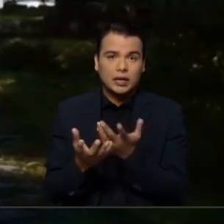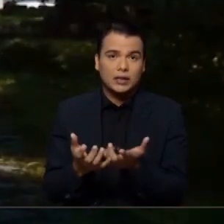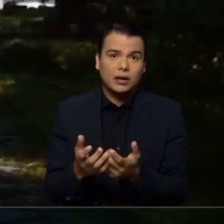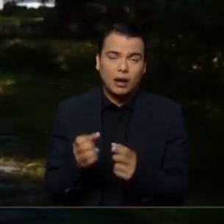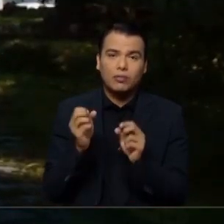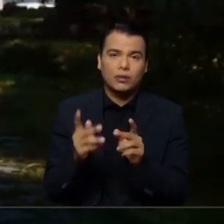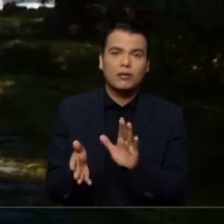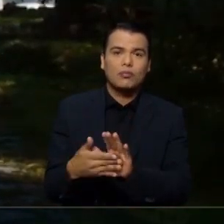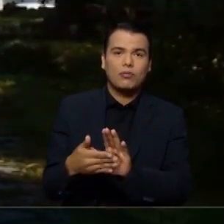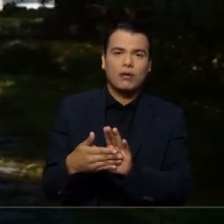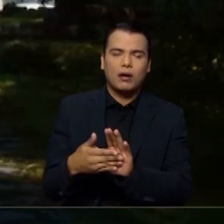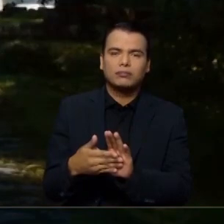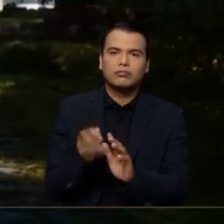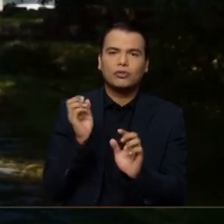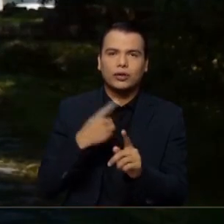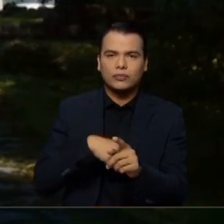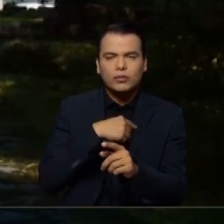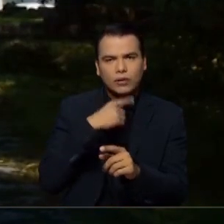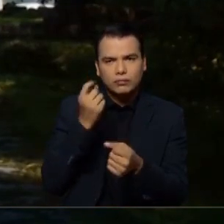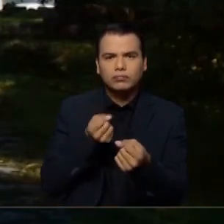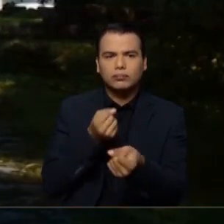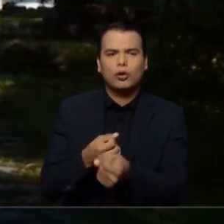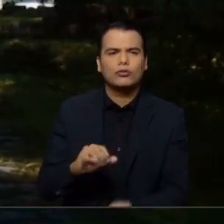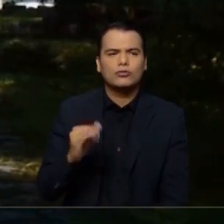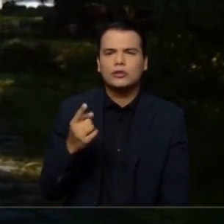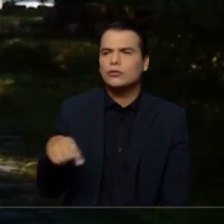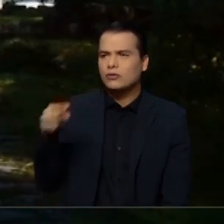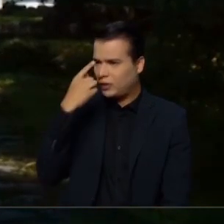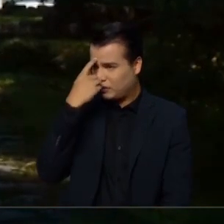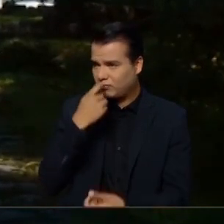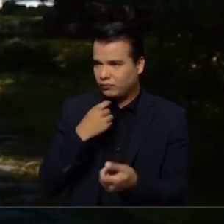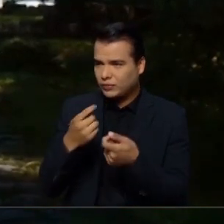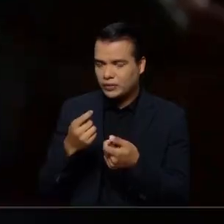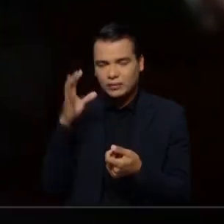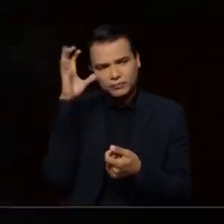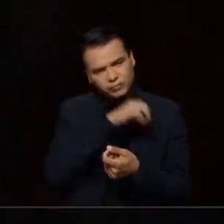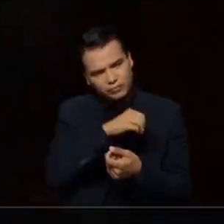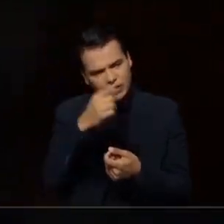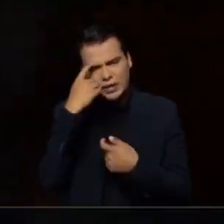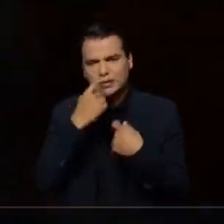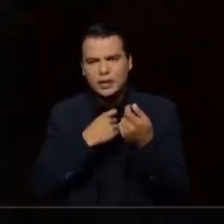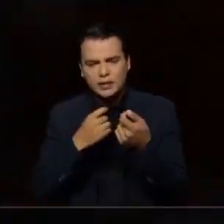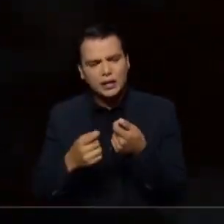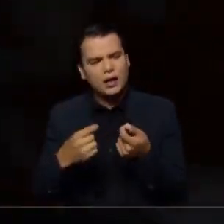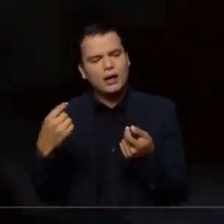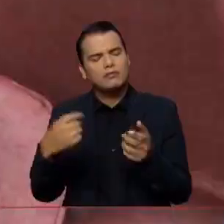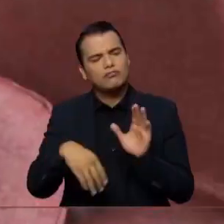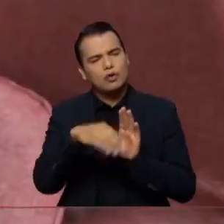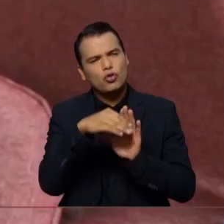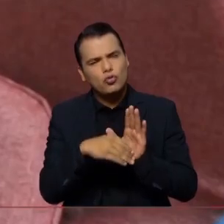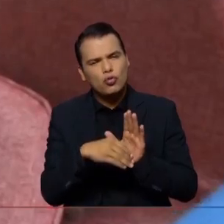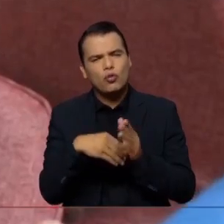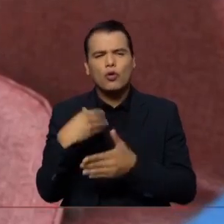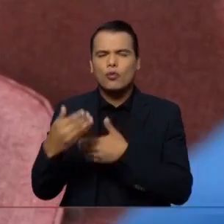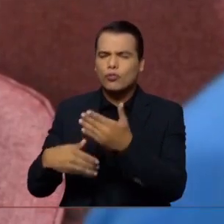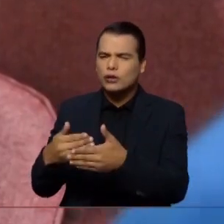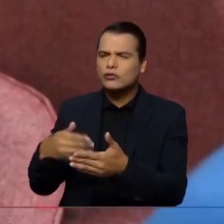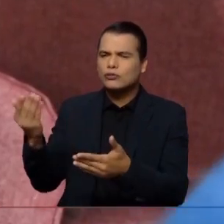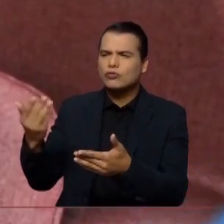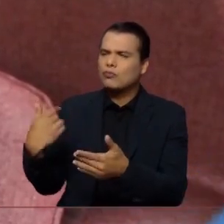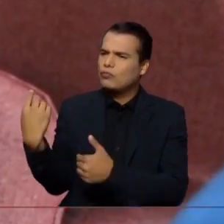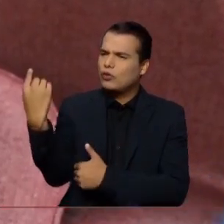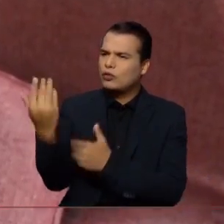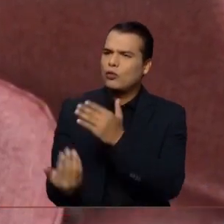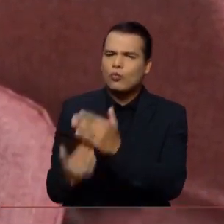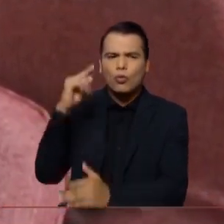esos cambios se dan con las políticas que está proponiendo el presidente Petro. Y a cambio, para sus hombres, para usted mismo, ¿qué están o qué han